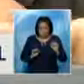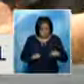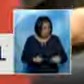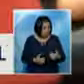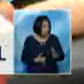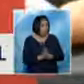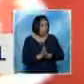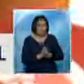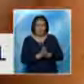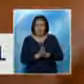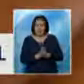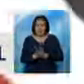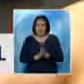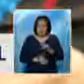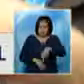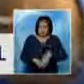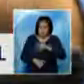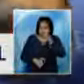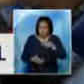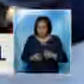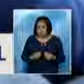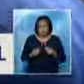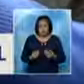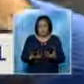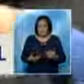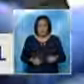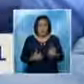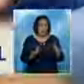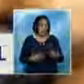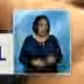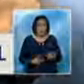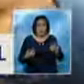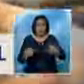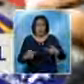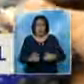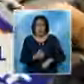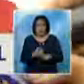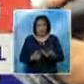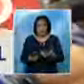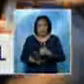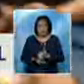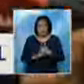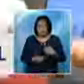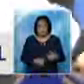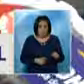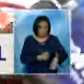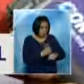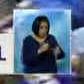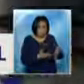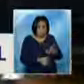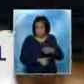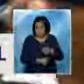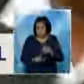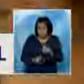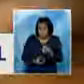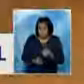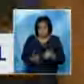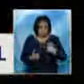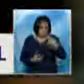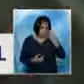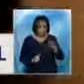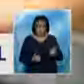con ganas de dar todo por el país y ahora afrontar estos partidos que van a servir de mucho. Futbolísticamente, ¿cómo te encuentras en este momento? Sí, yo